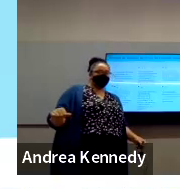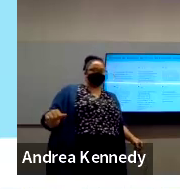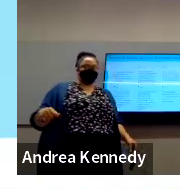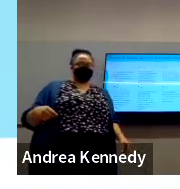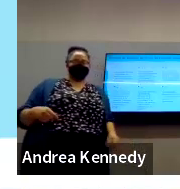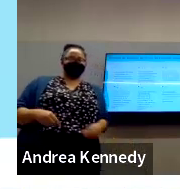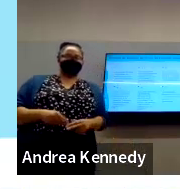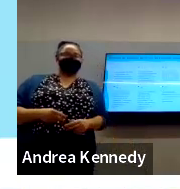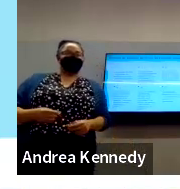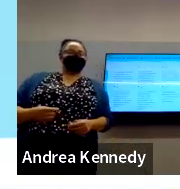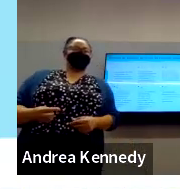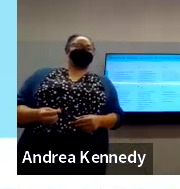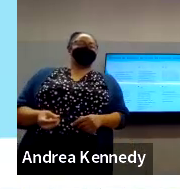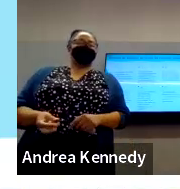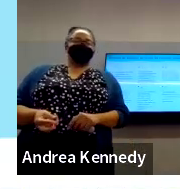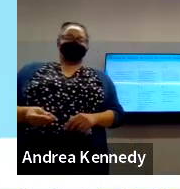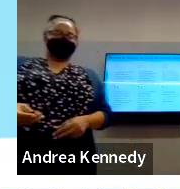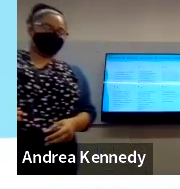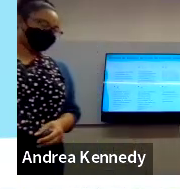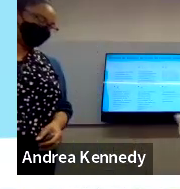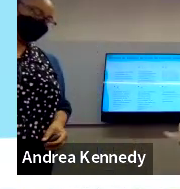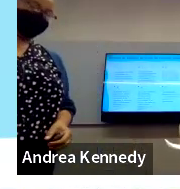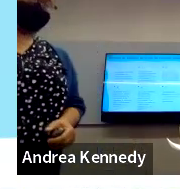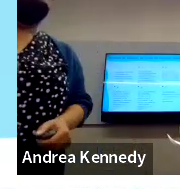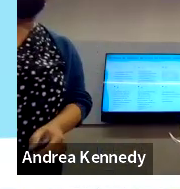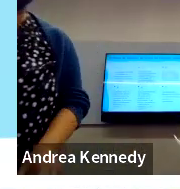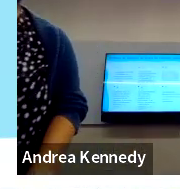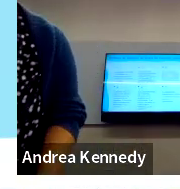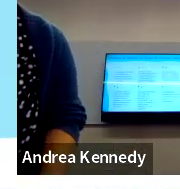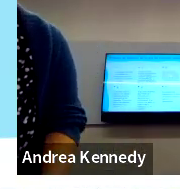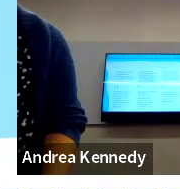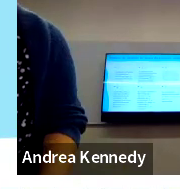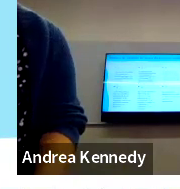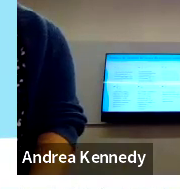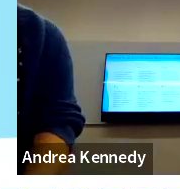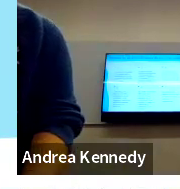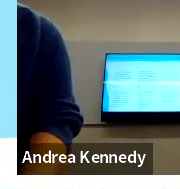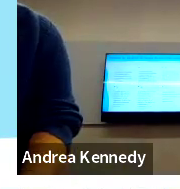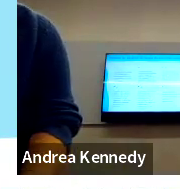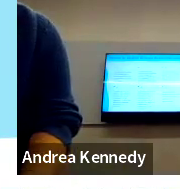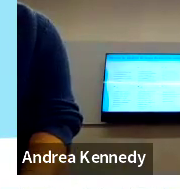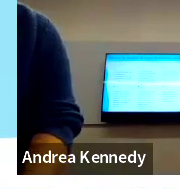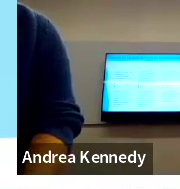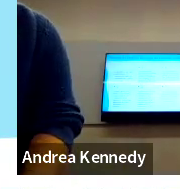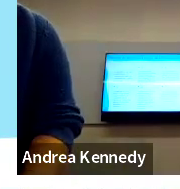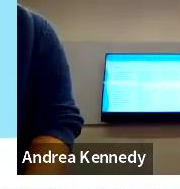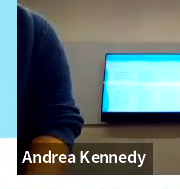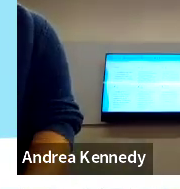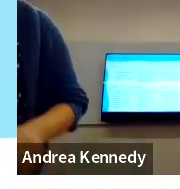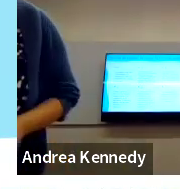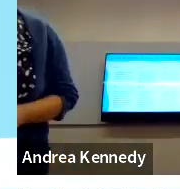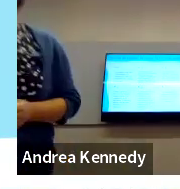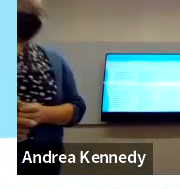Después, el personal le va a enviar un aviso de presentación formar a los inquilinos con